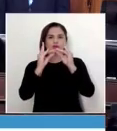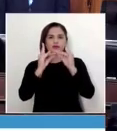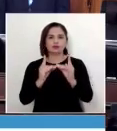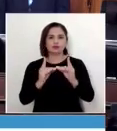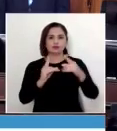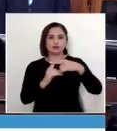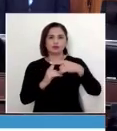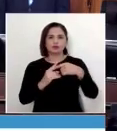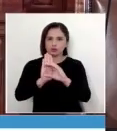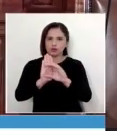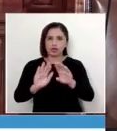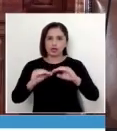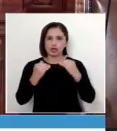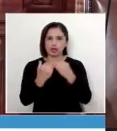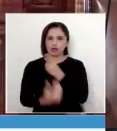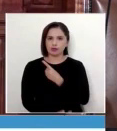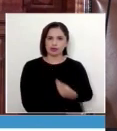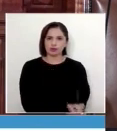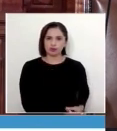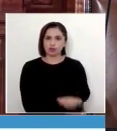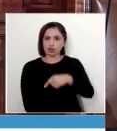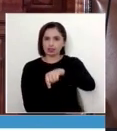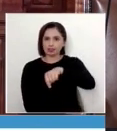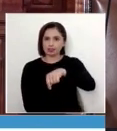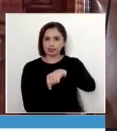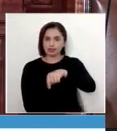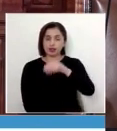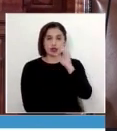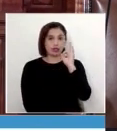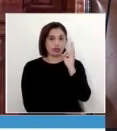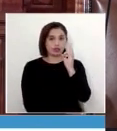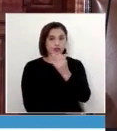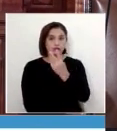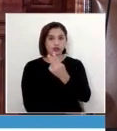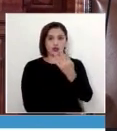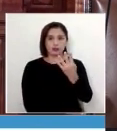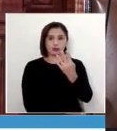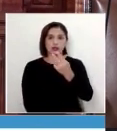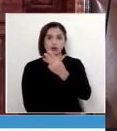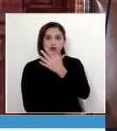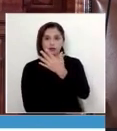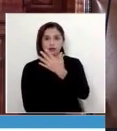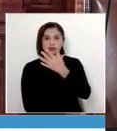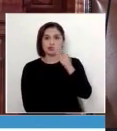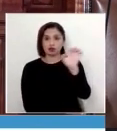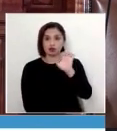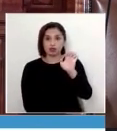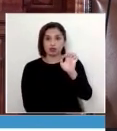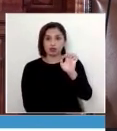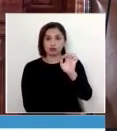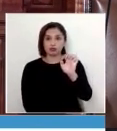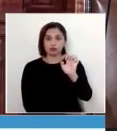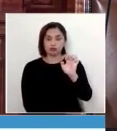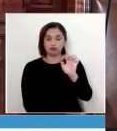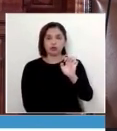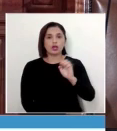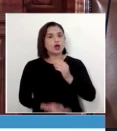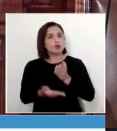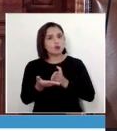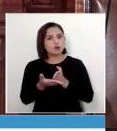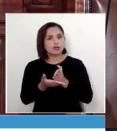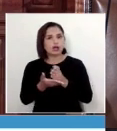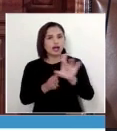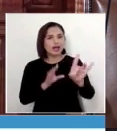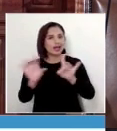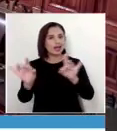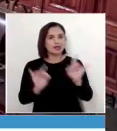sobre todo, no solamente a nivel central, digamos. Sí, pero yo creo que también falló un poco el enfoque, quizás por el